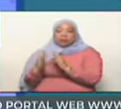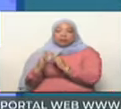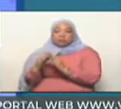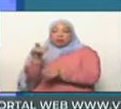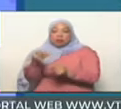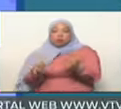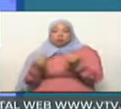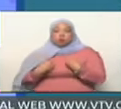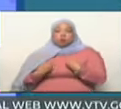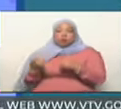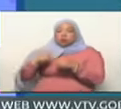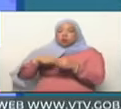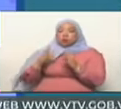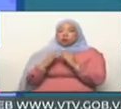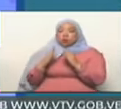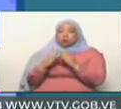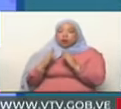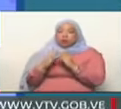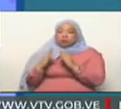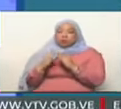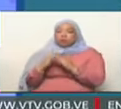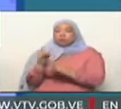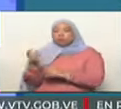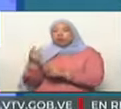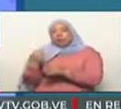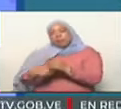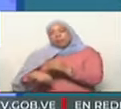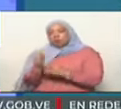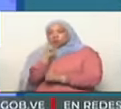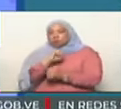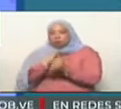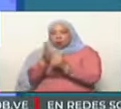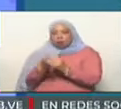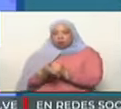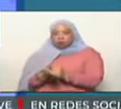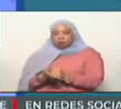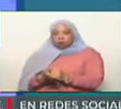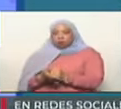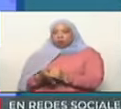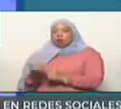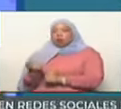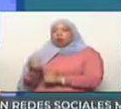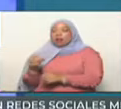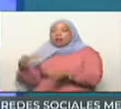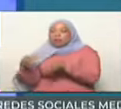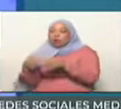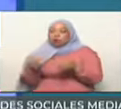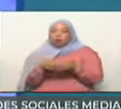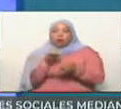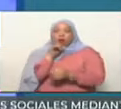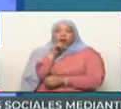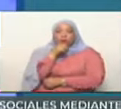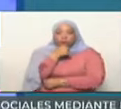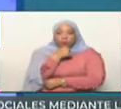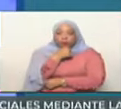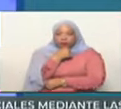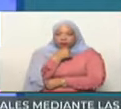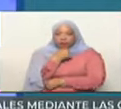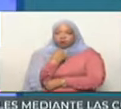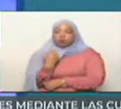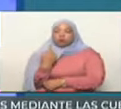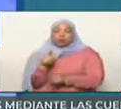embargo, con los consejos de nuestros ancianos, que nos pedían fuerza, fortaleza